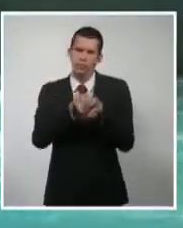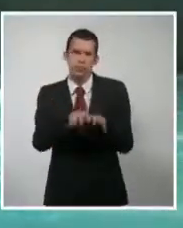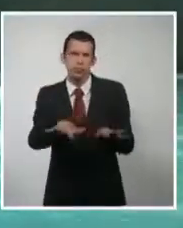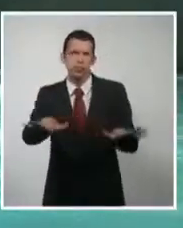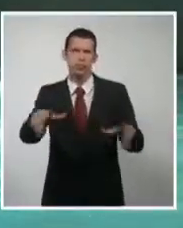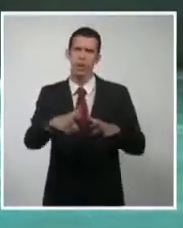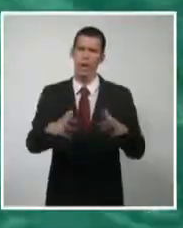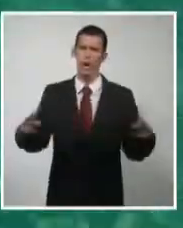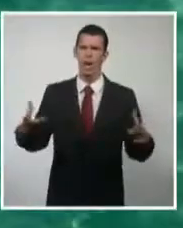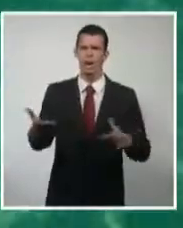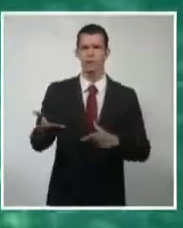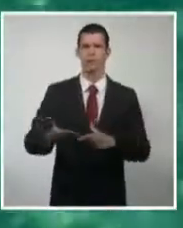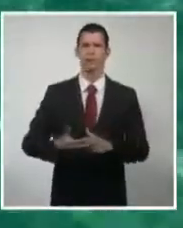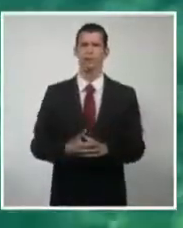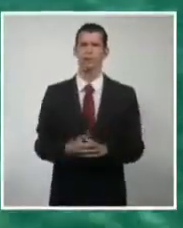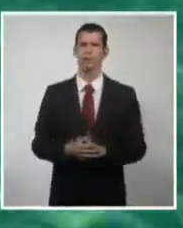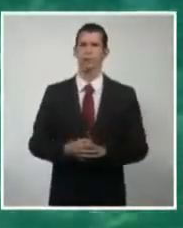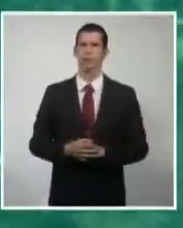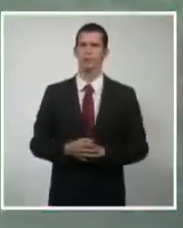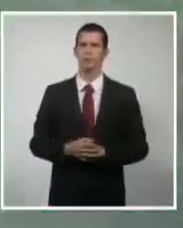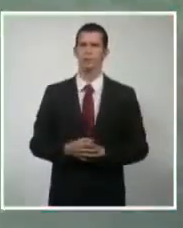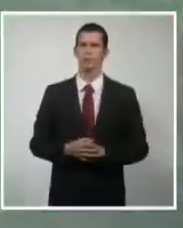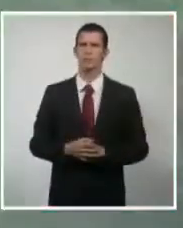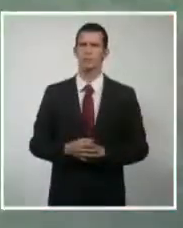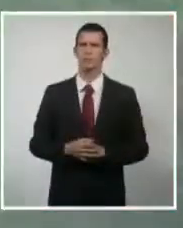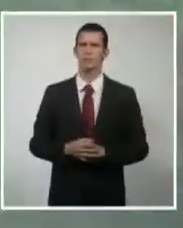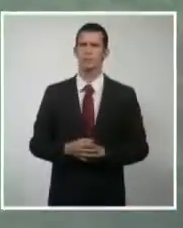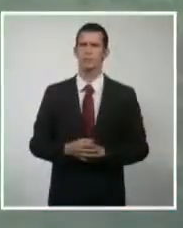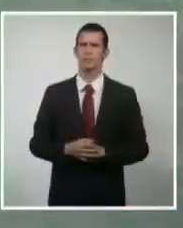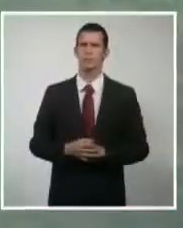Bernardo Espinosa, Sistema Informativo de la Televisión Cubana.